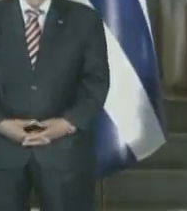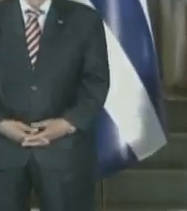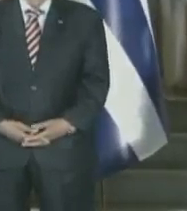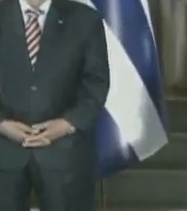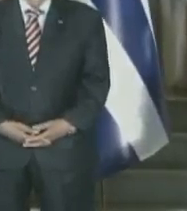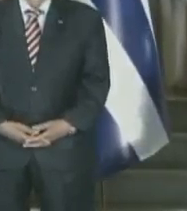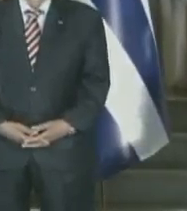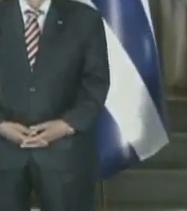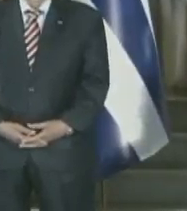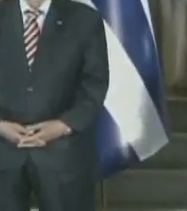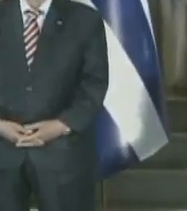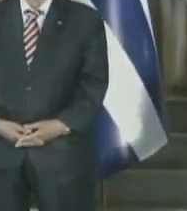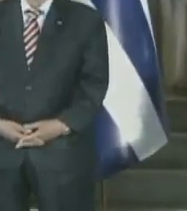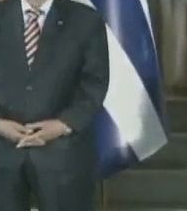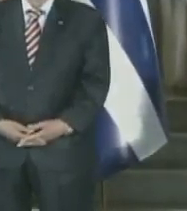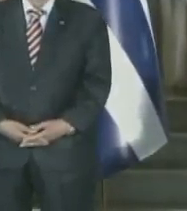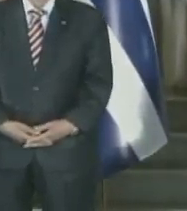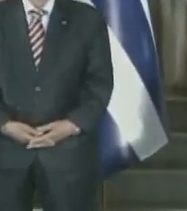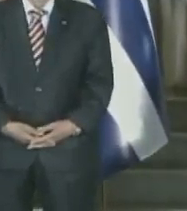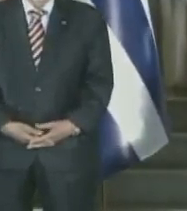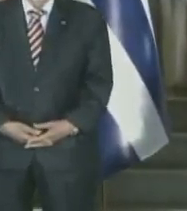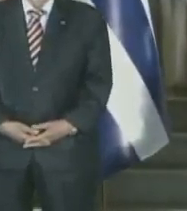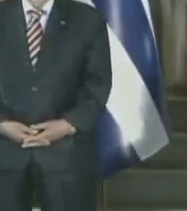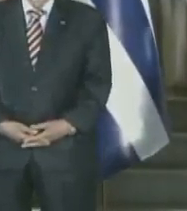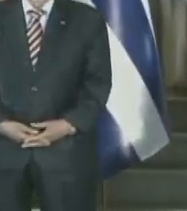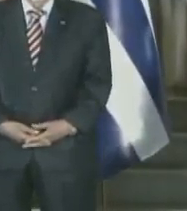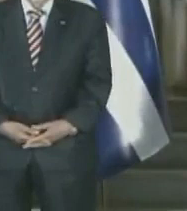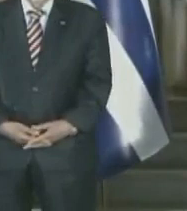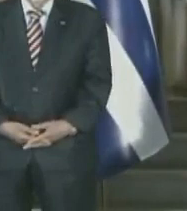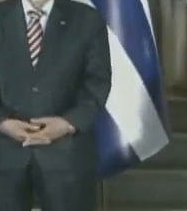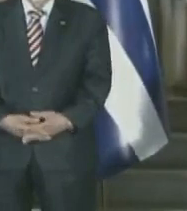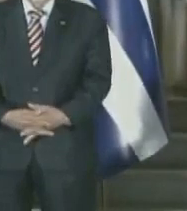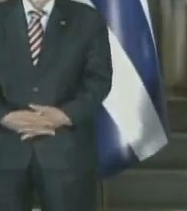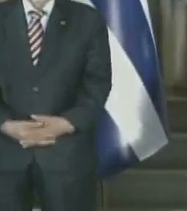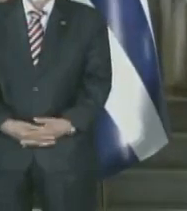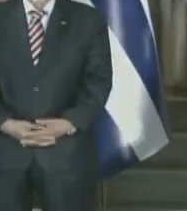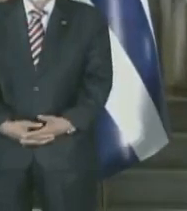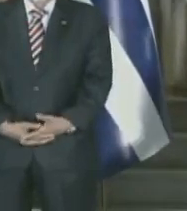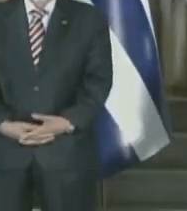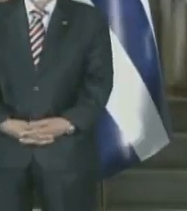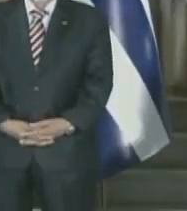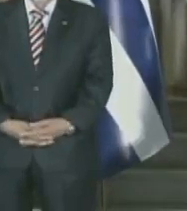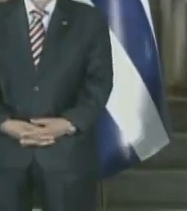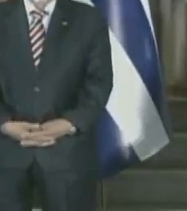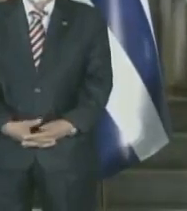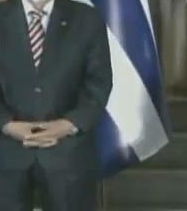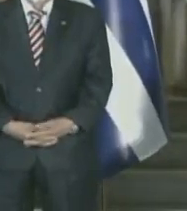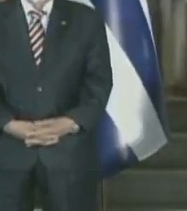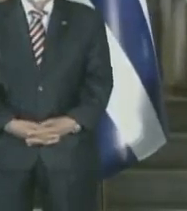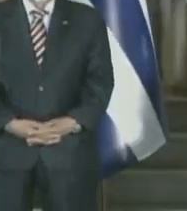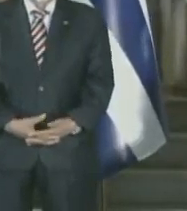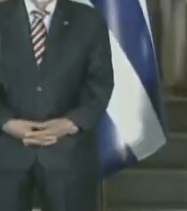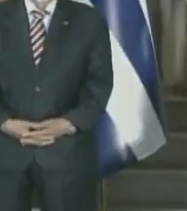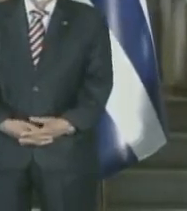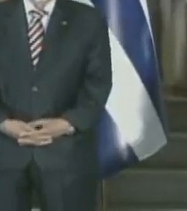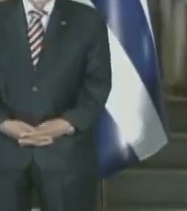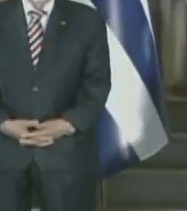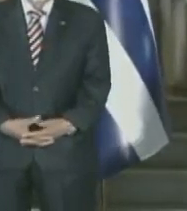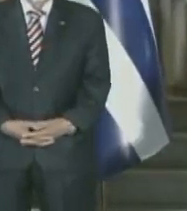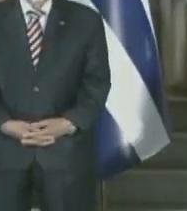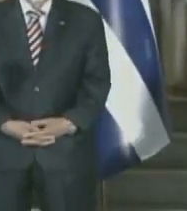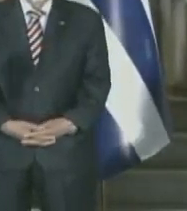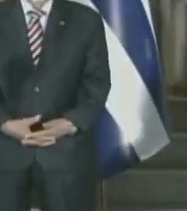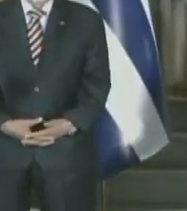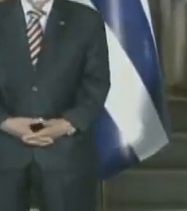readaptado todos los planes como debe ser. Así que creo que ante la